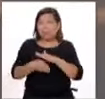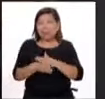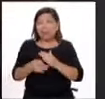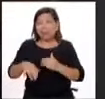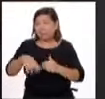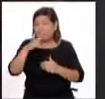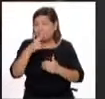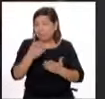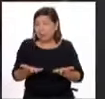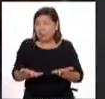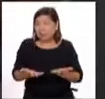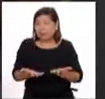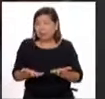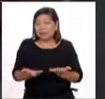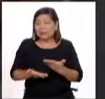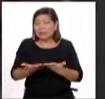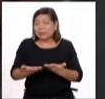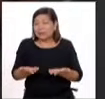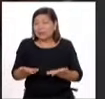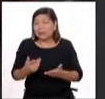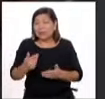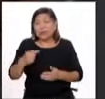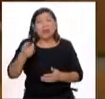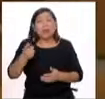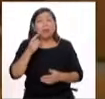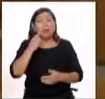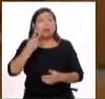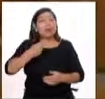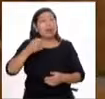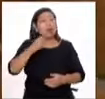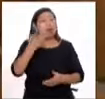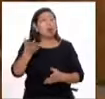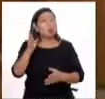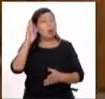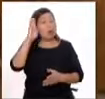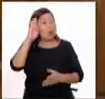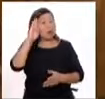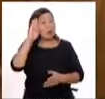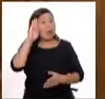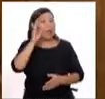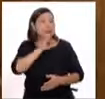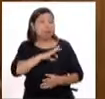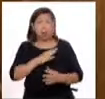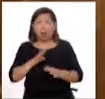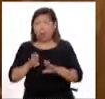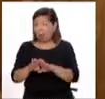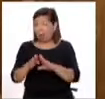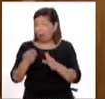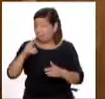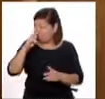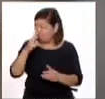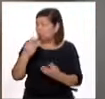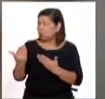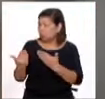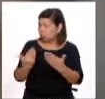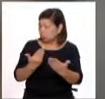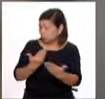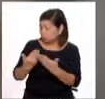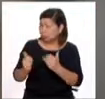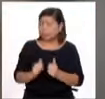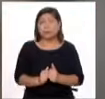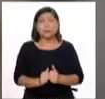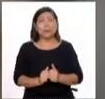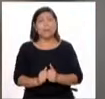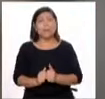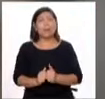al país facilitada por supuestos militares chilenos Así mismo confirmó que hay un di álogo abierto con el Perú sobre el tema el